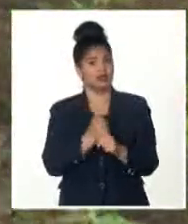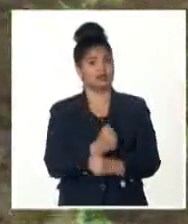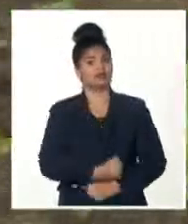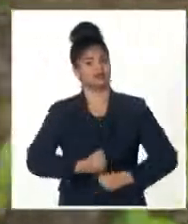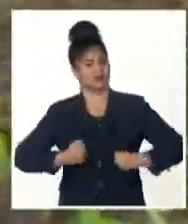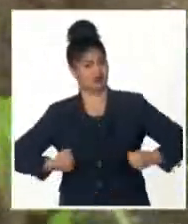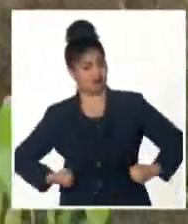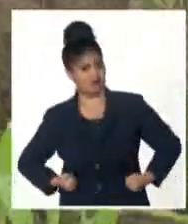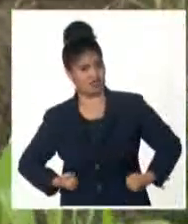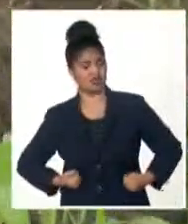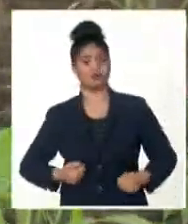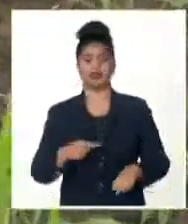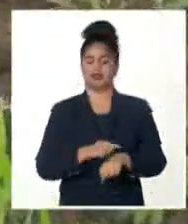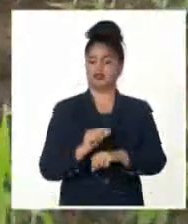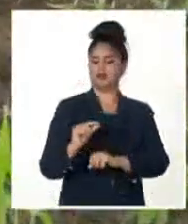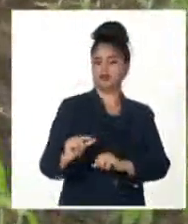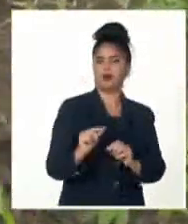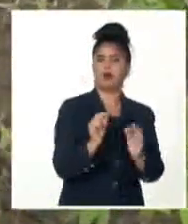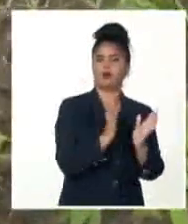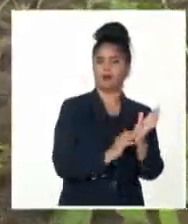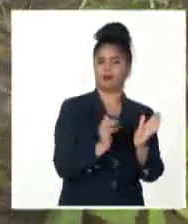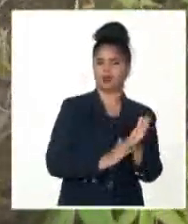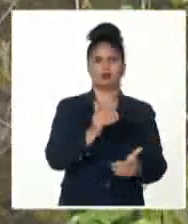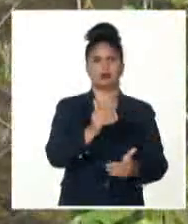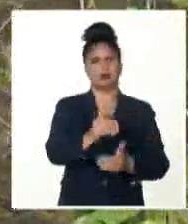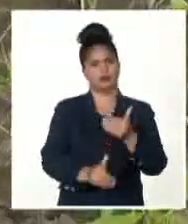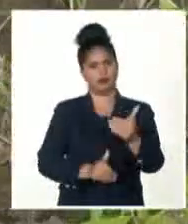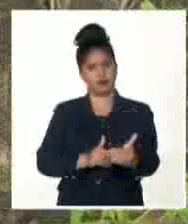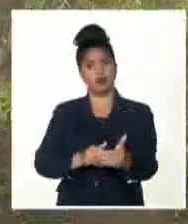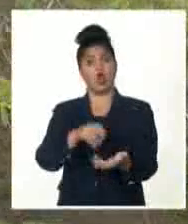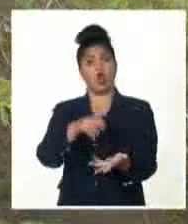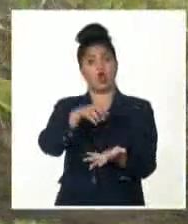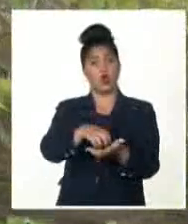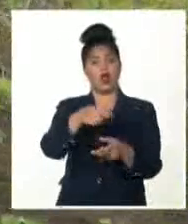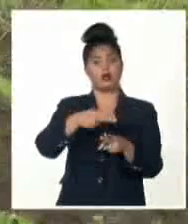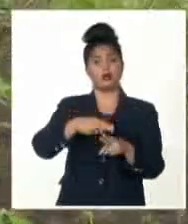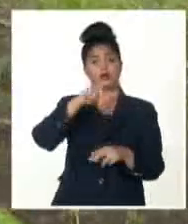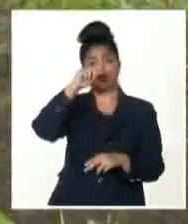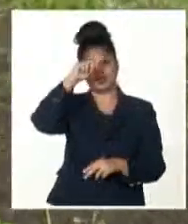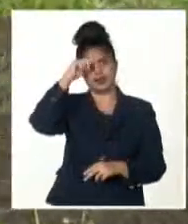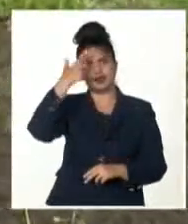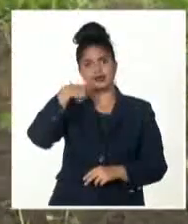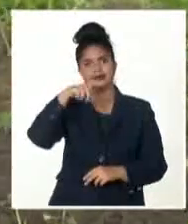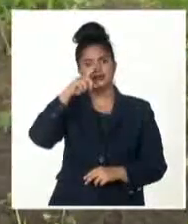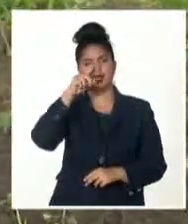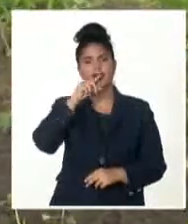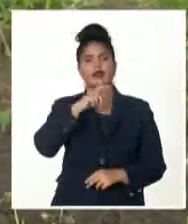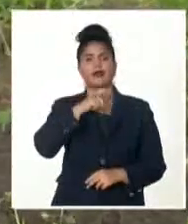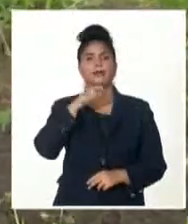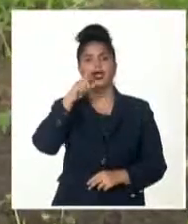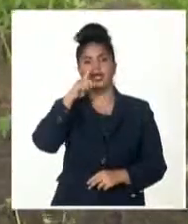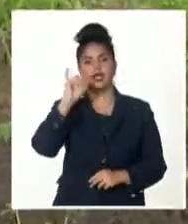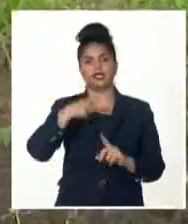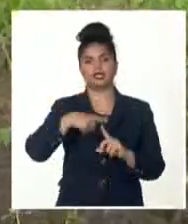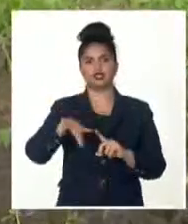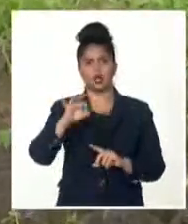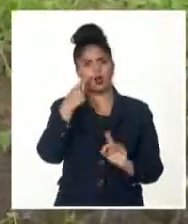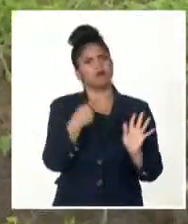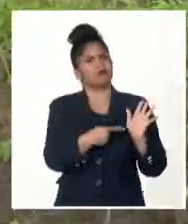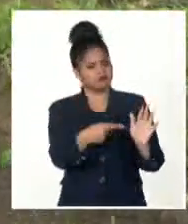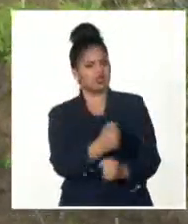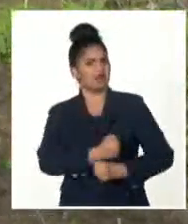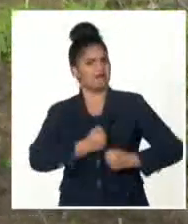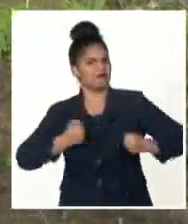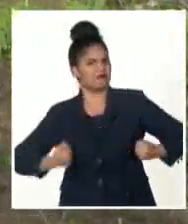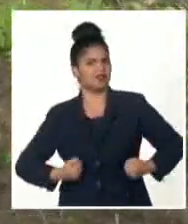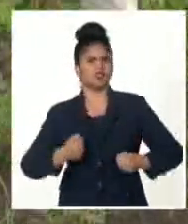Pocos meses han transcurrido desde que en San Benito ya se evidencia el esfuerzo de productores como Ramón y Remigio Fariñas,